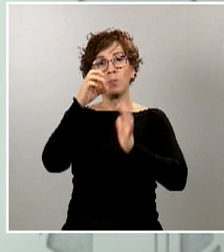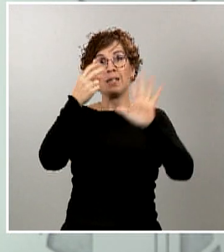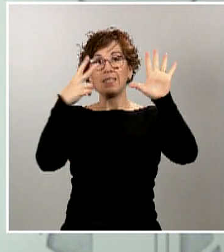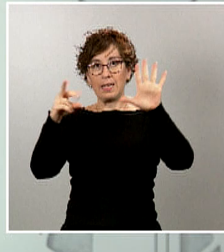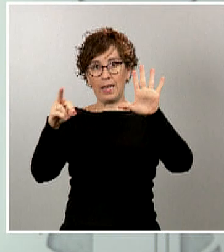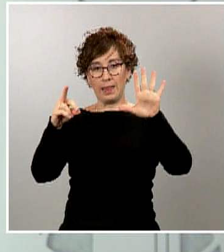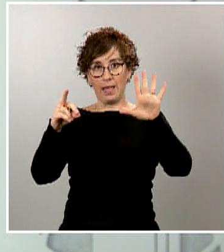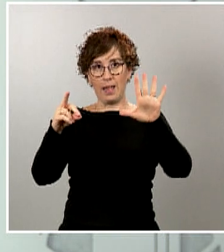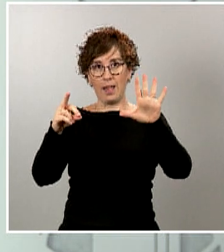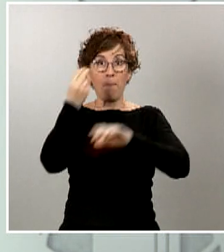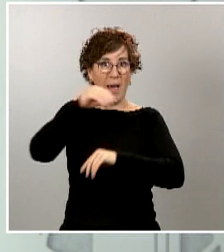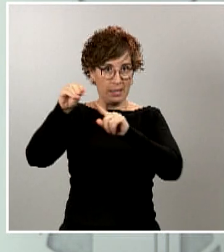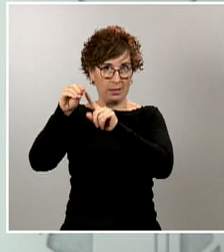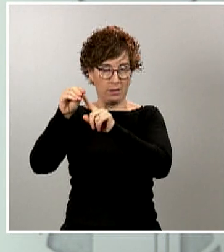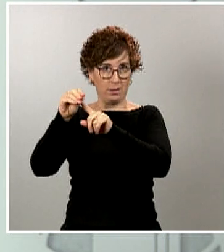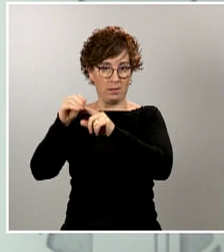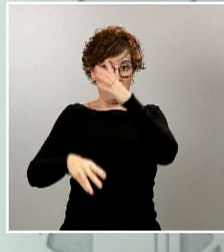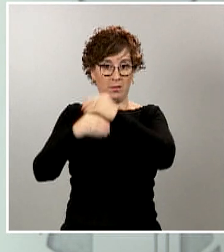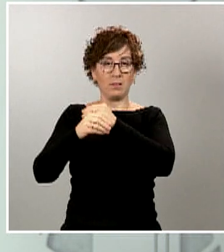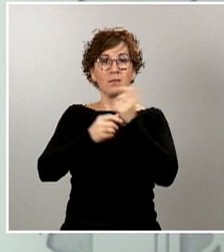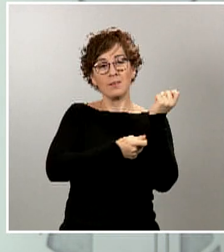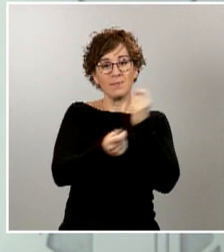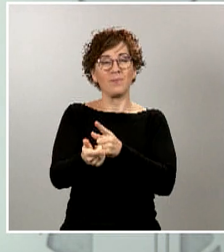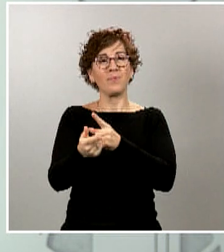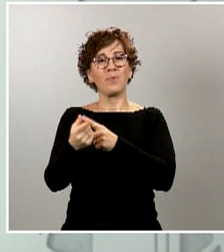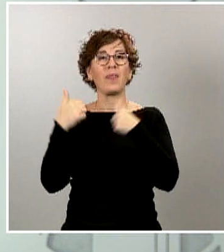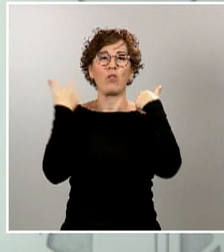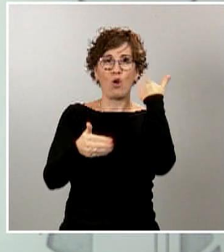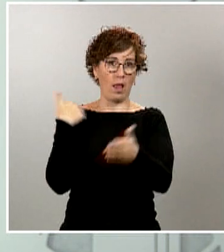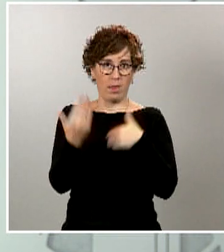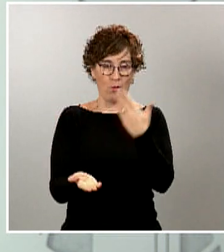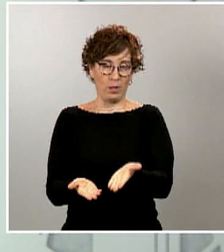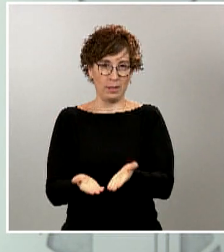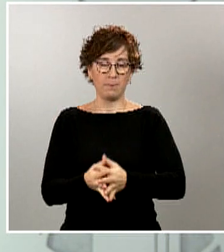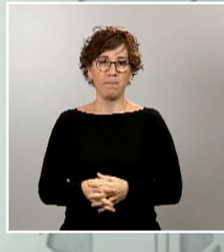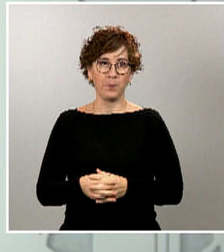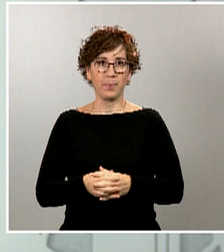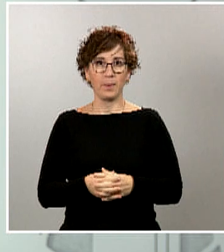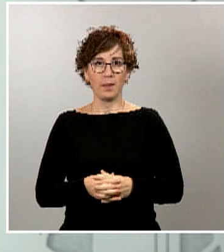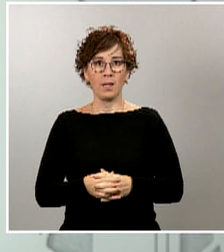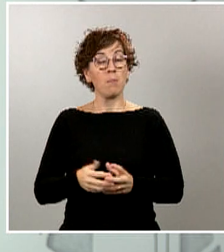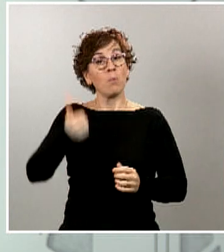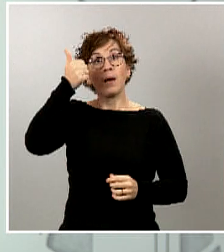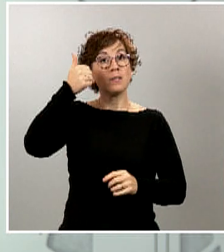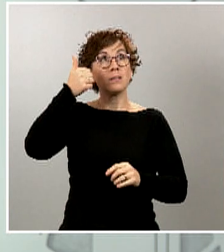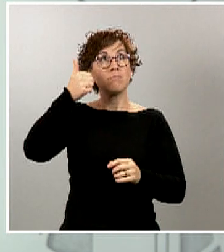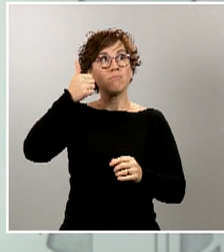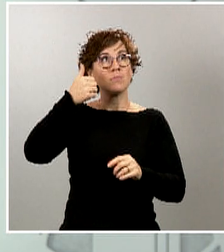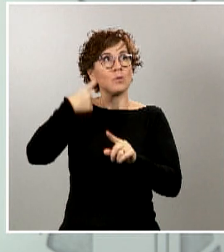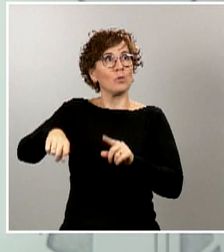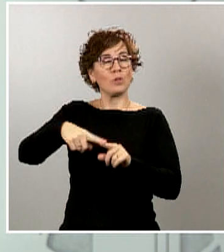2.070 más que son procedentes de distintas donaciones. Pero sin duda la noticia más alentadora esta semana en este capítulo